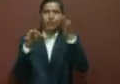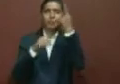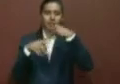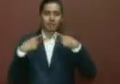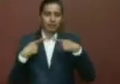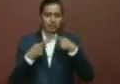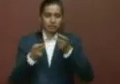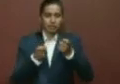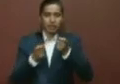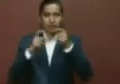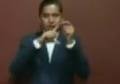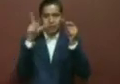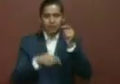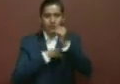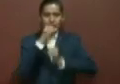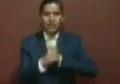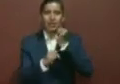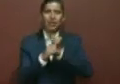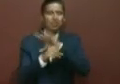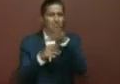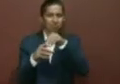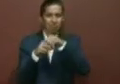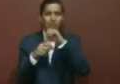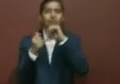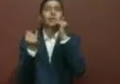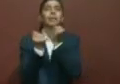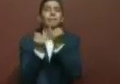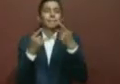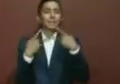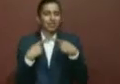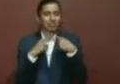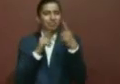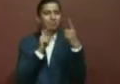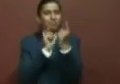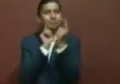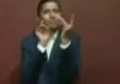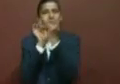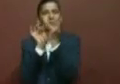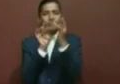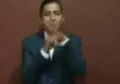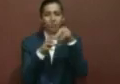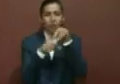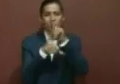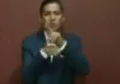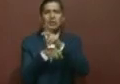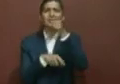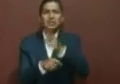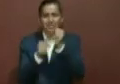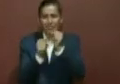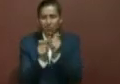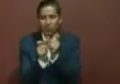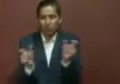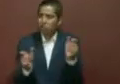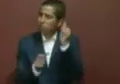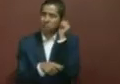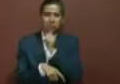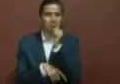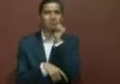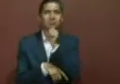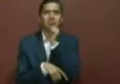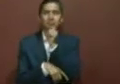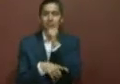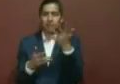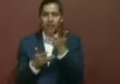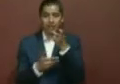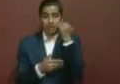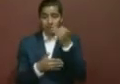operadores nacionales, internacionales, así como los receptivos, sobre Uruapan y sobre el operativo de seguridad que siempre se hace en esta